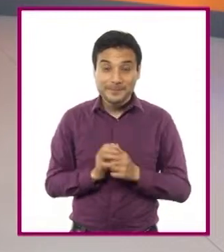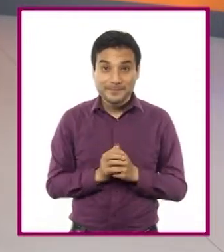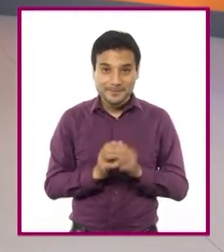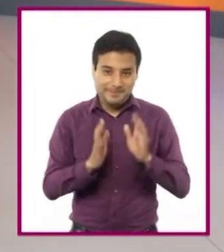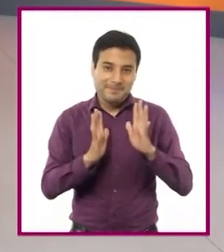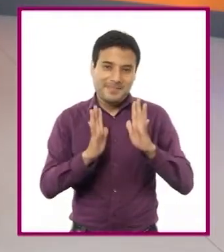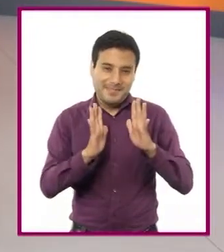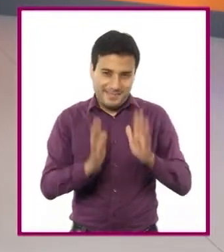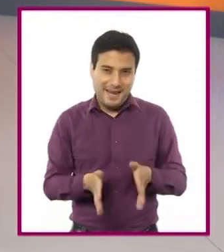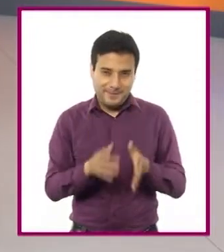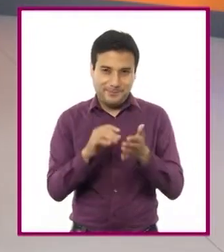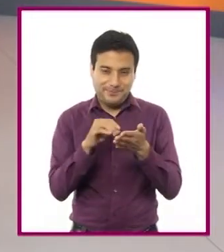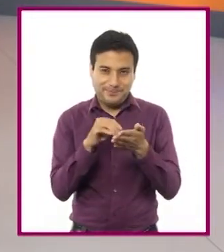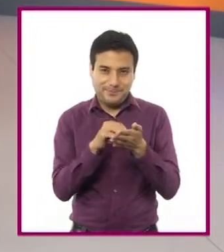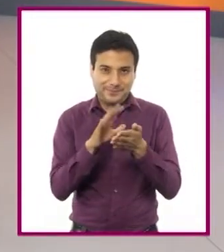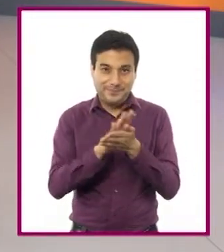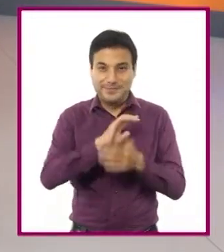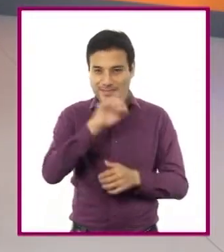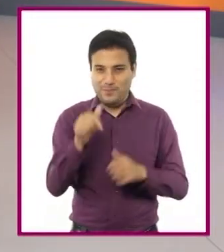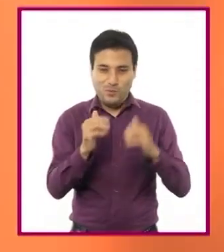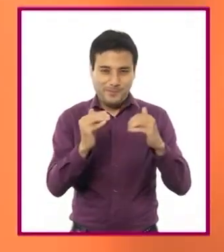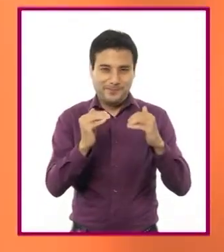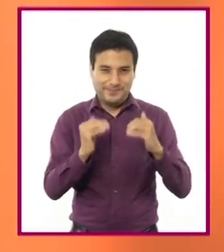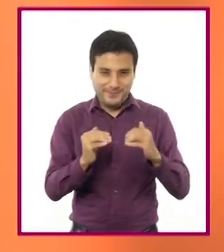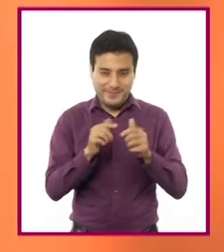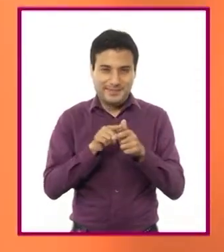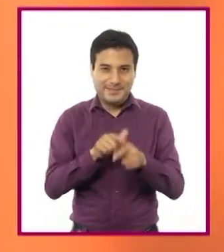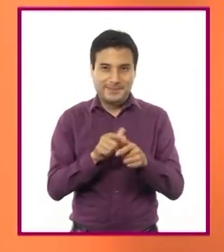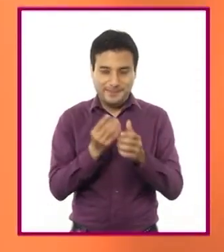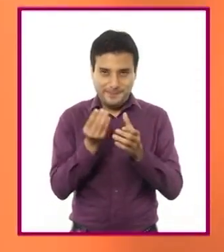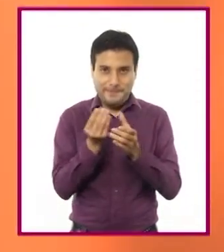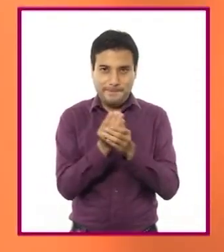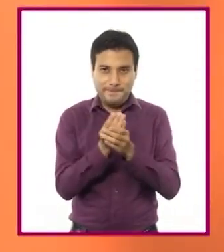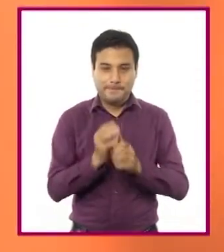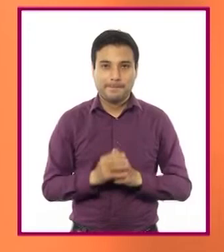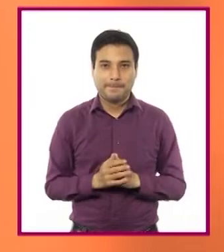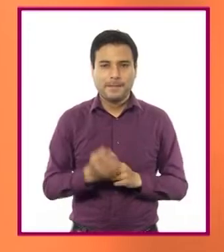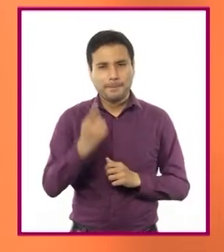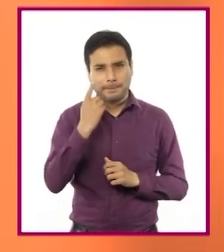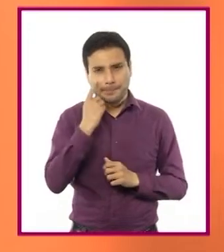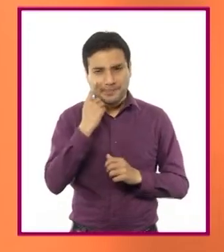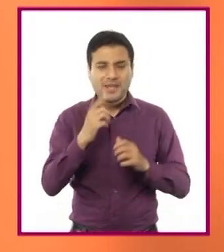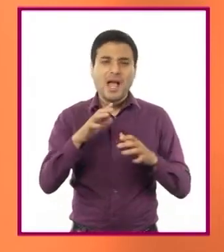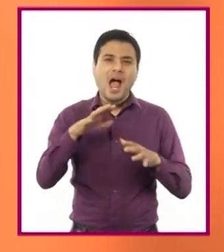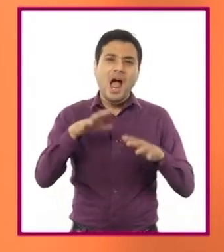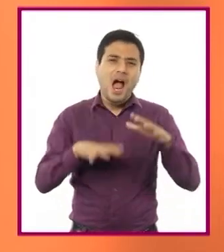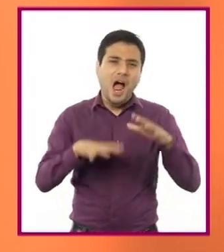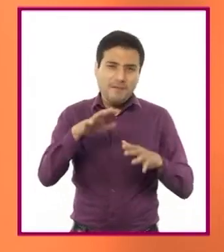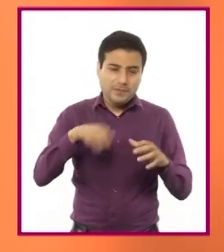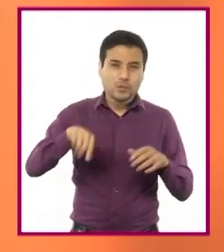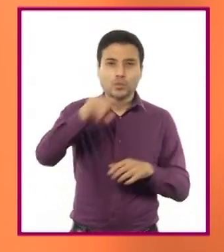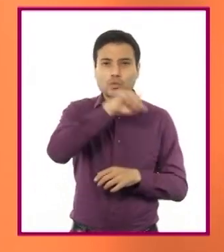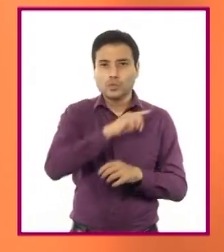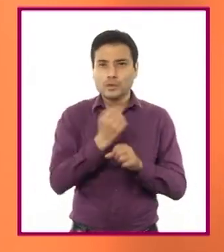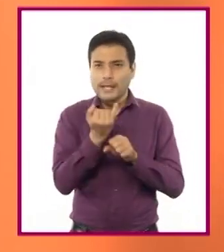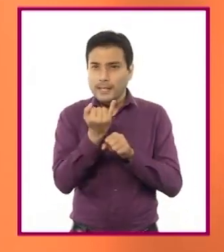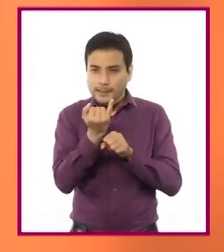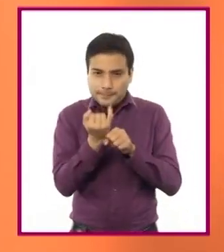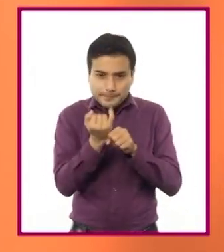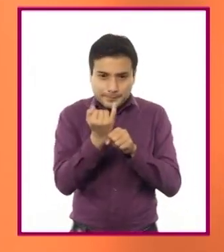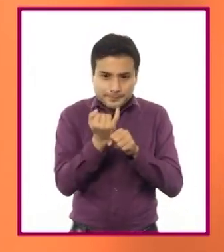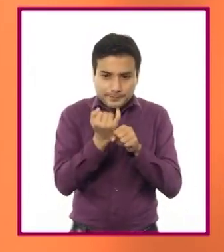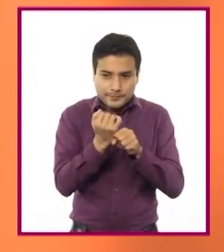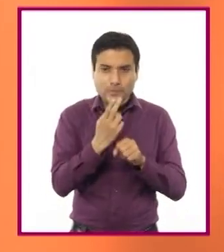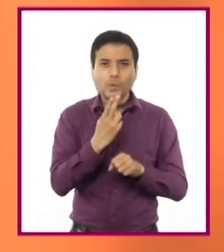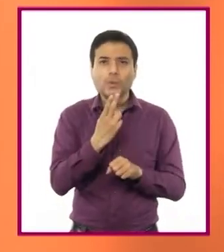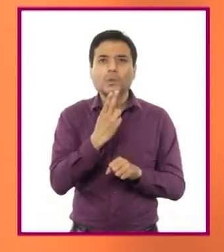primer lanzamiento. Continuemos con la sesión. En diversas ocasiones, cuando se hace un estudio, se utilizan las